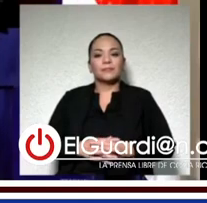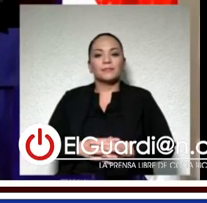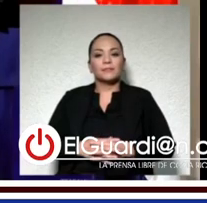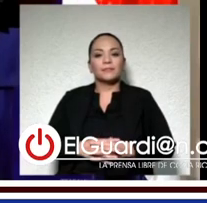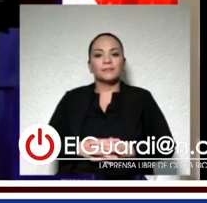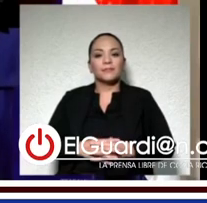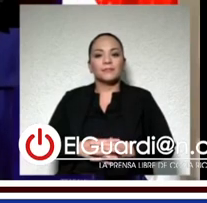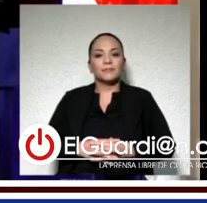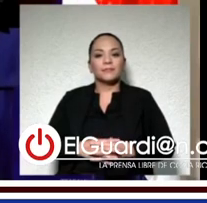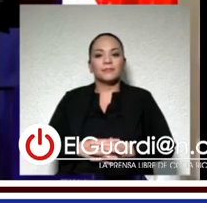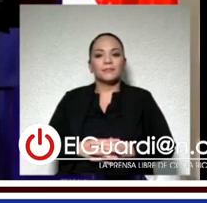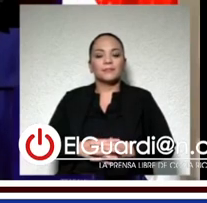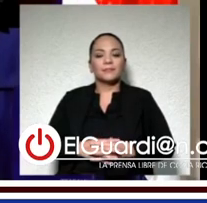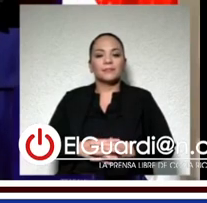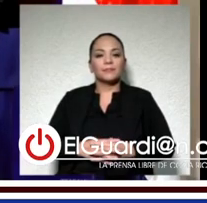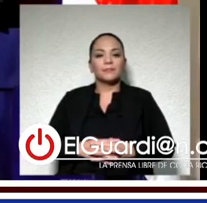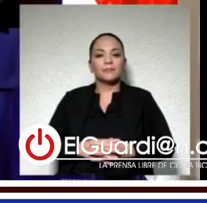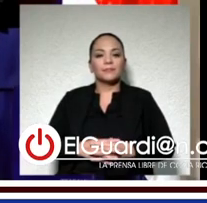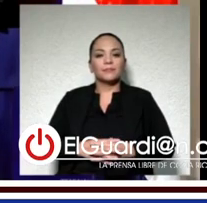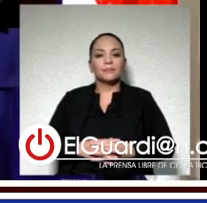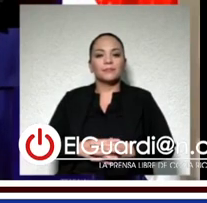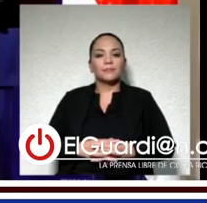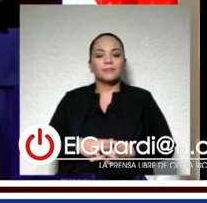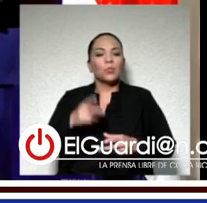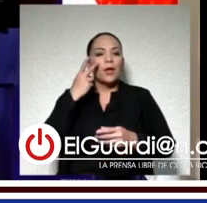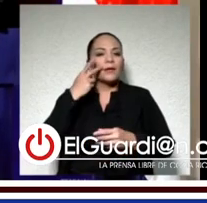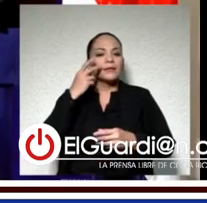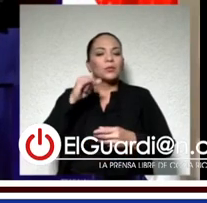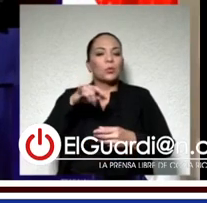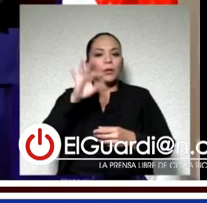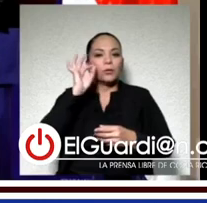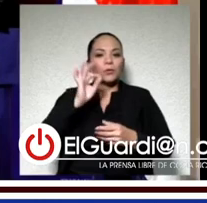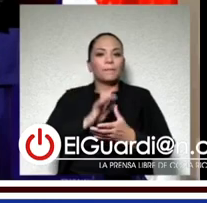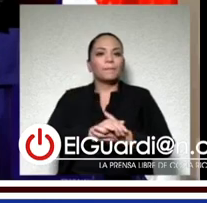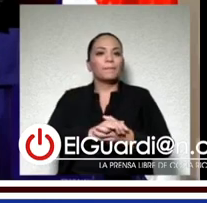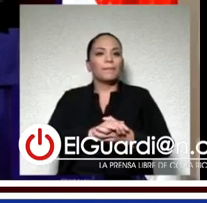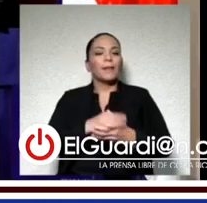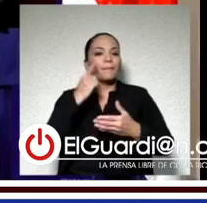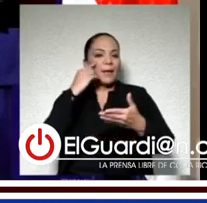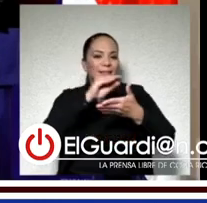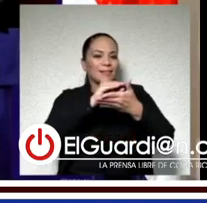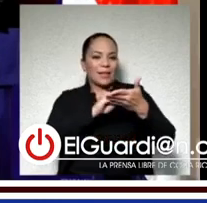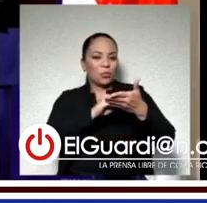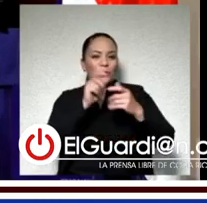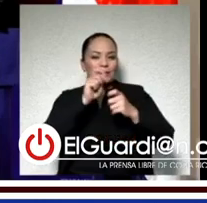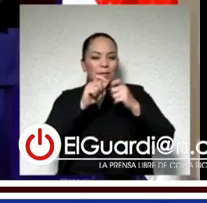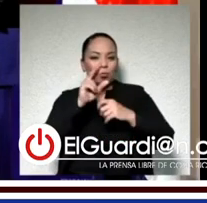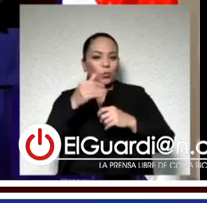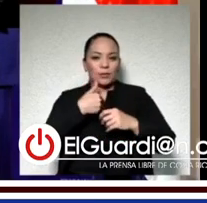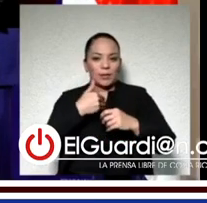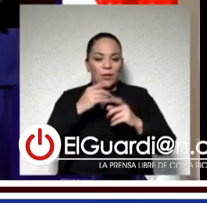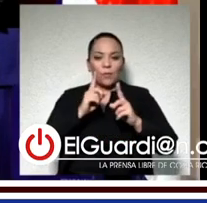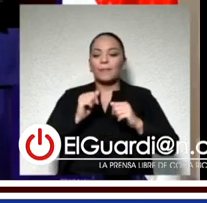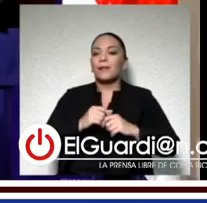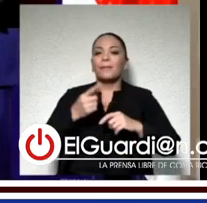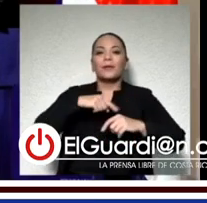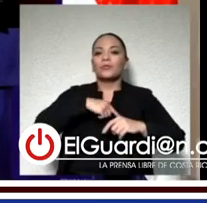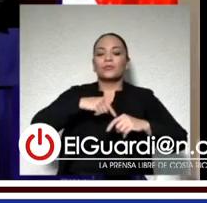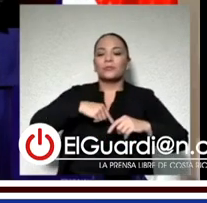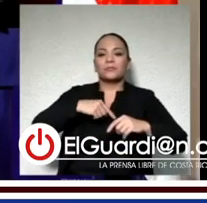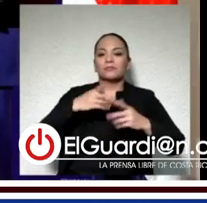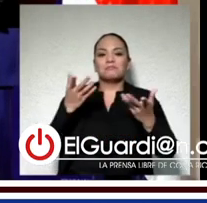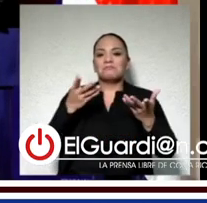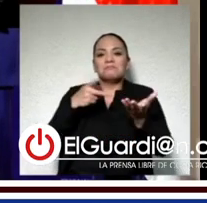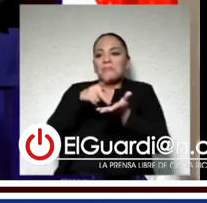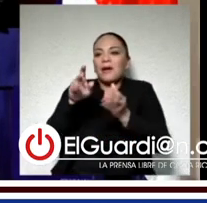Déjame ver si lo encuentro, si no se lo... Vea, el dato exacto no lo tengo a mano, pero no hemos pagado a nadie,